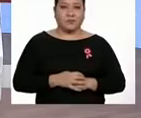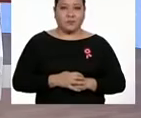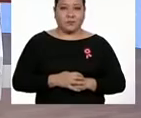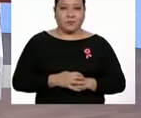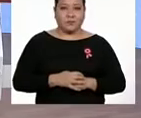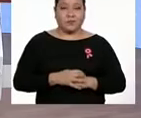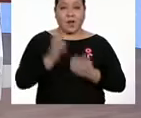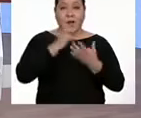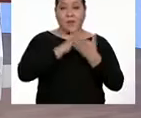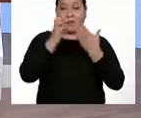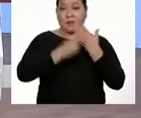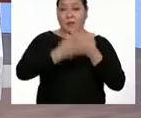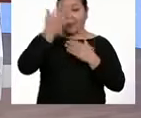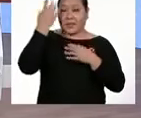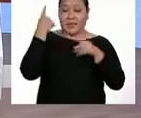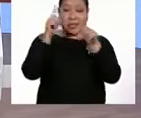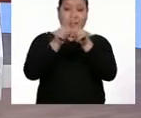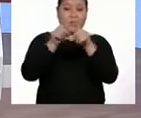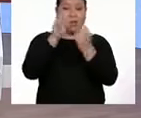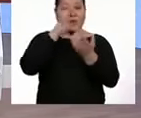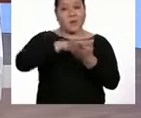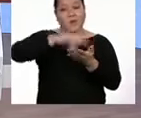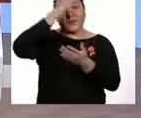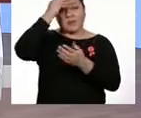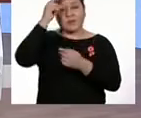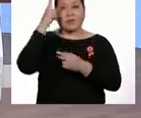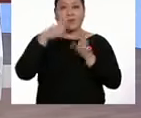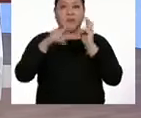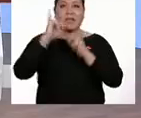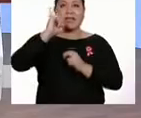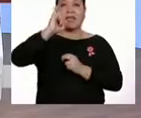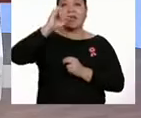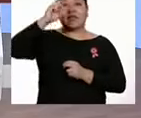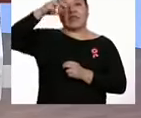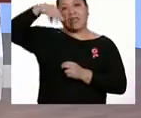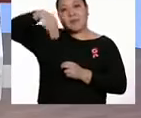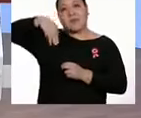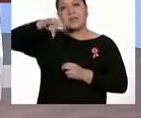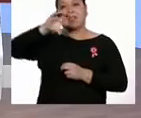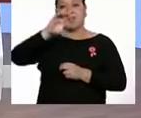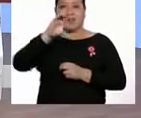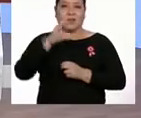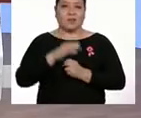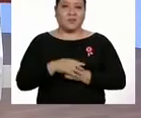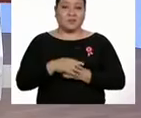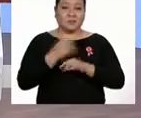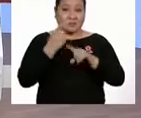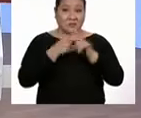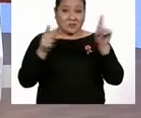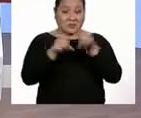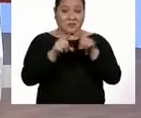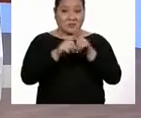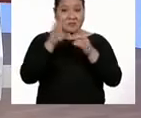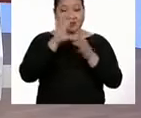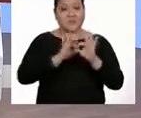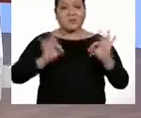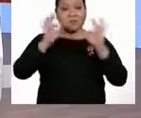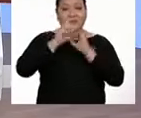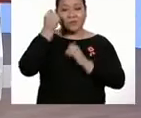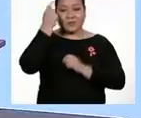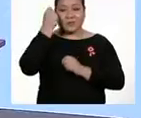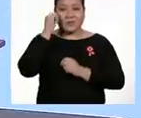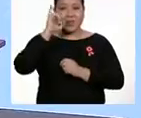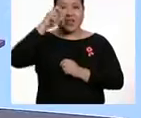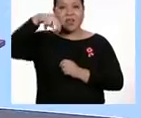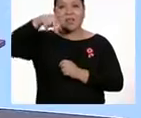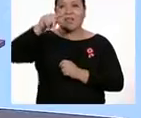En el programa pasado también aprendimos cómo calcular el índice de masa corporal, pero sobre todo entendimos que los